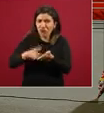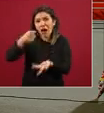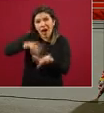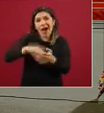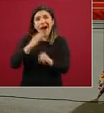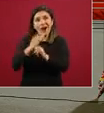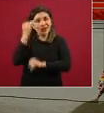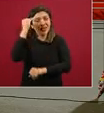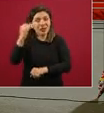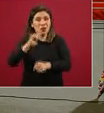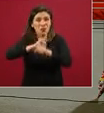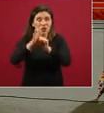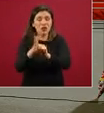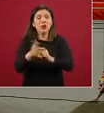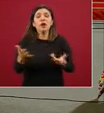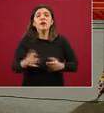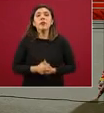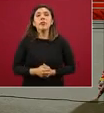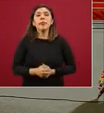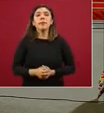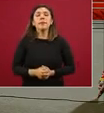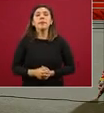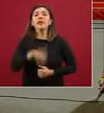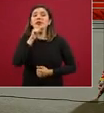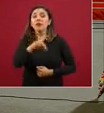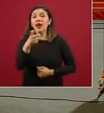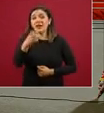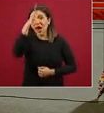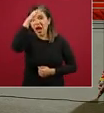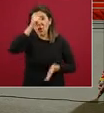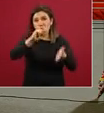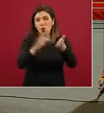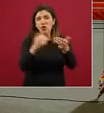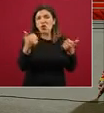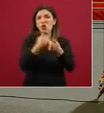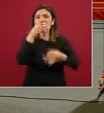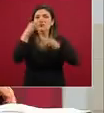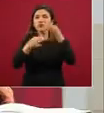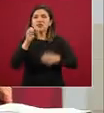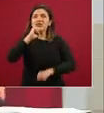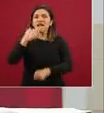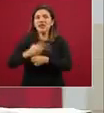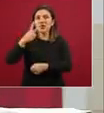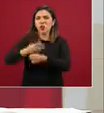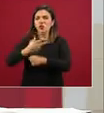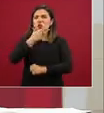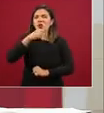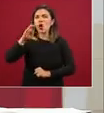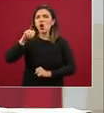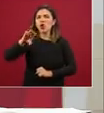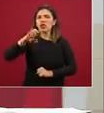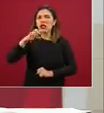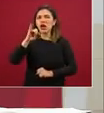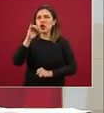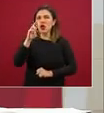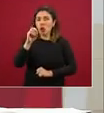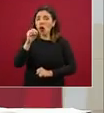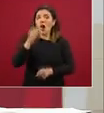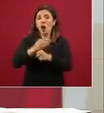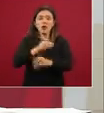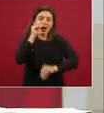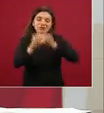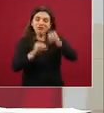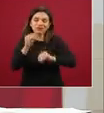pandemia. Y sobre el convenio que anunció el subsecretario Conchero, está en construcción, todavía no